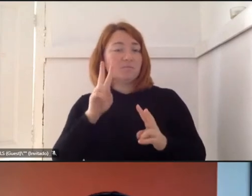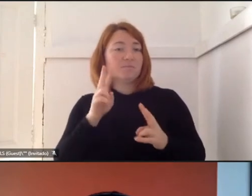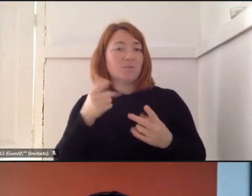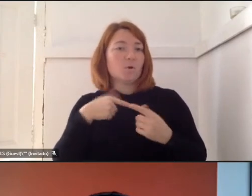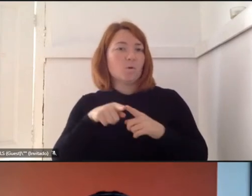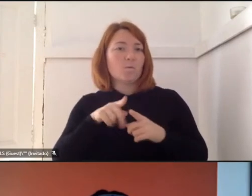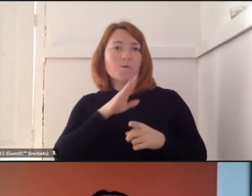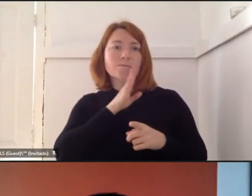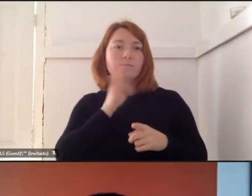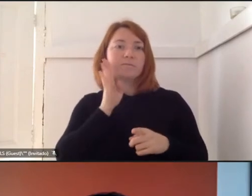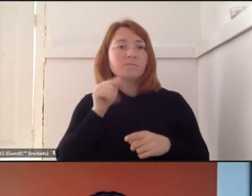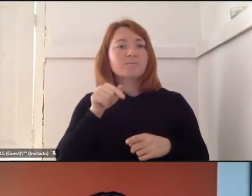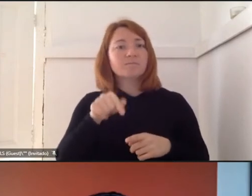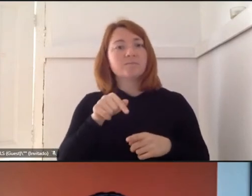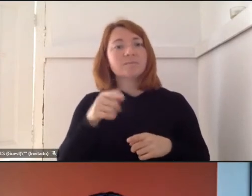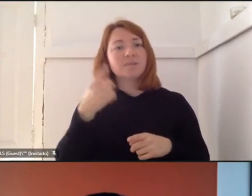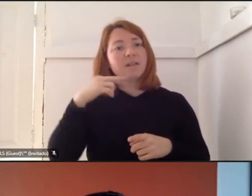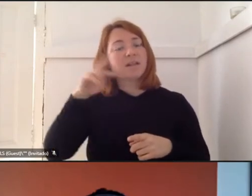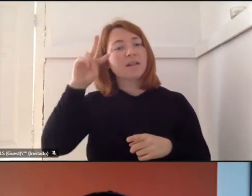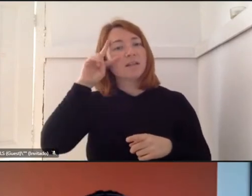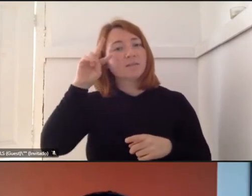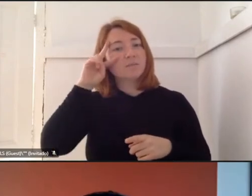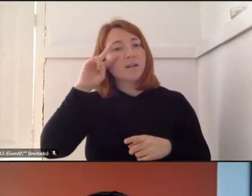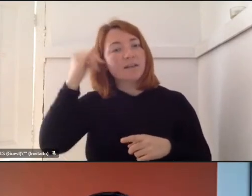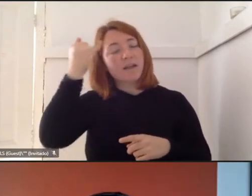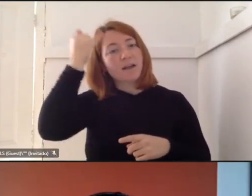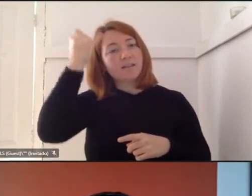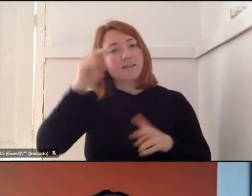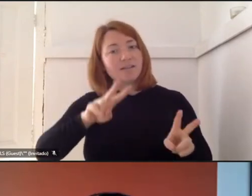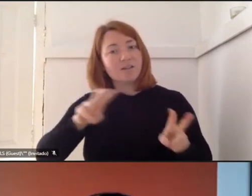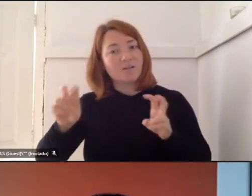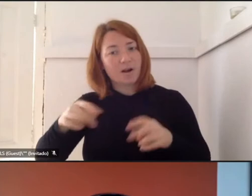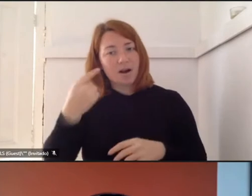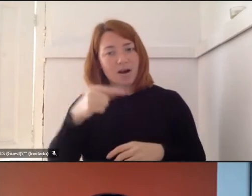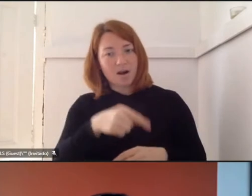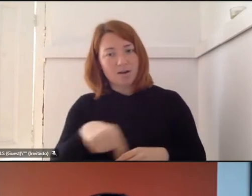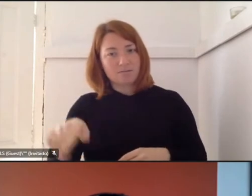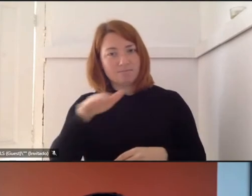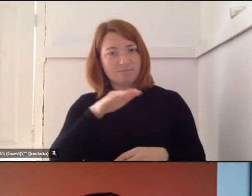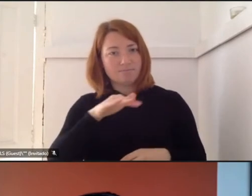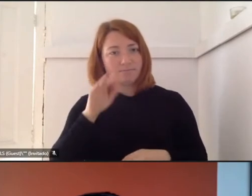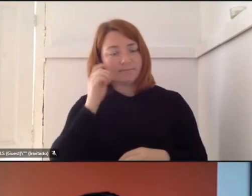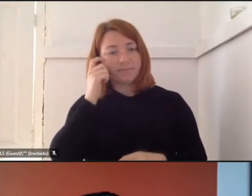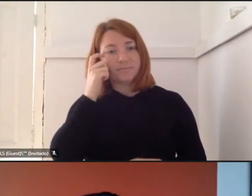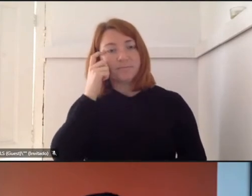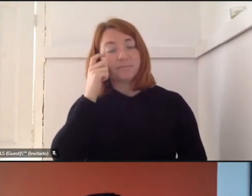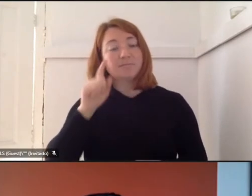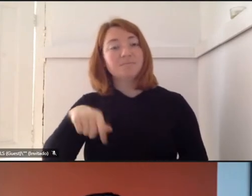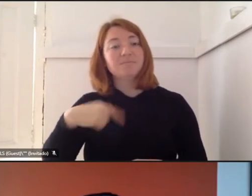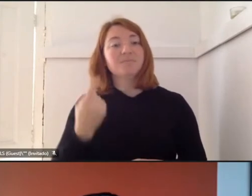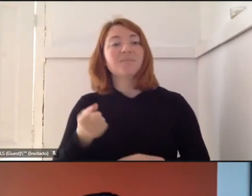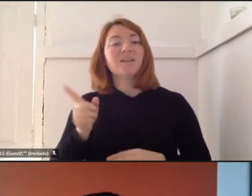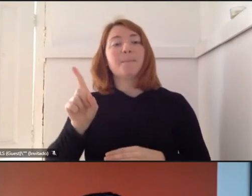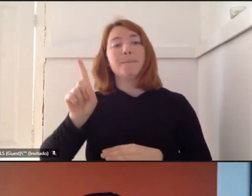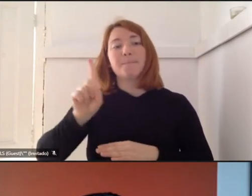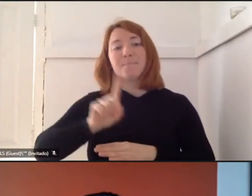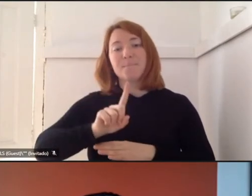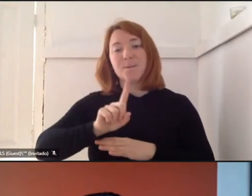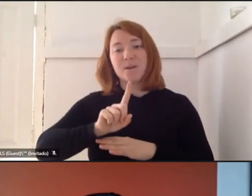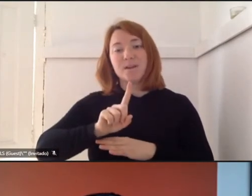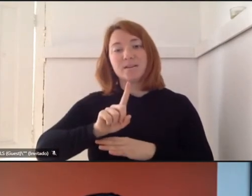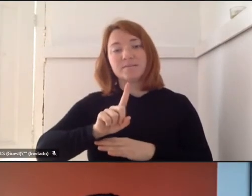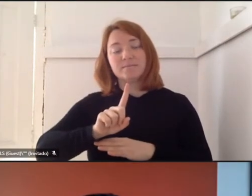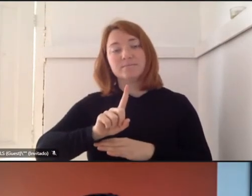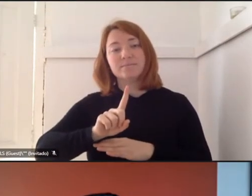madre, es donde más experiencias innovadoras hay. Luego llegamos a primaria y yo creo que